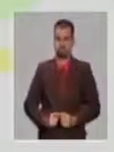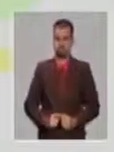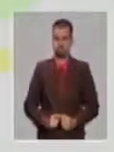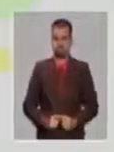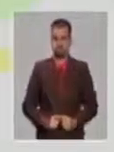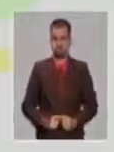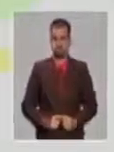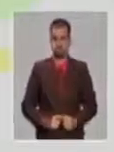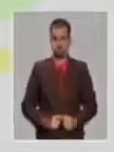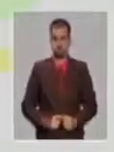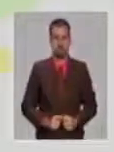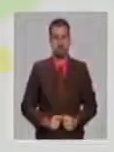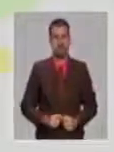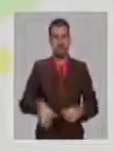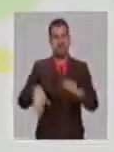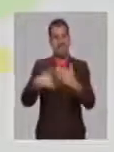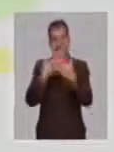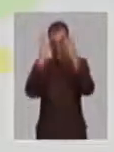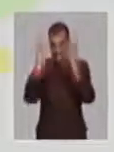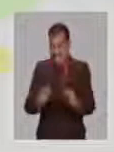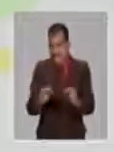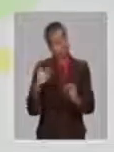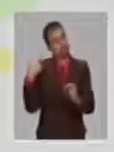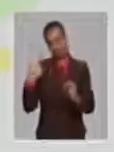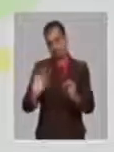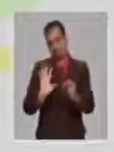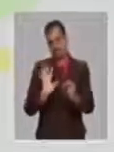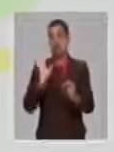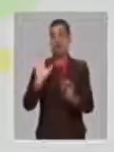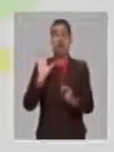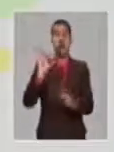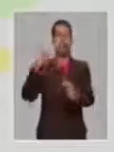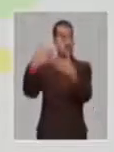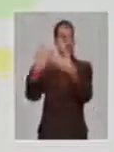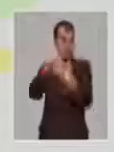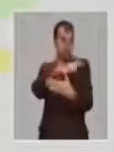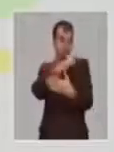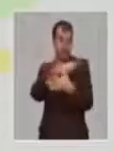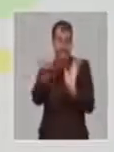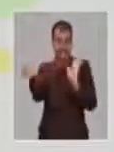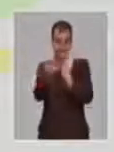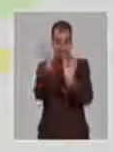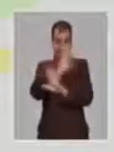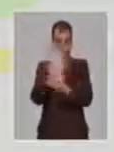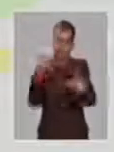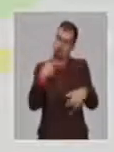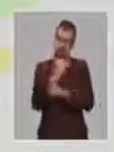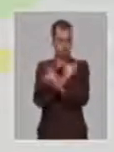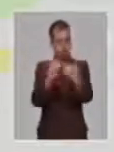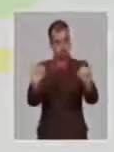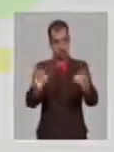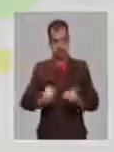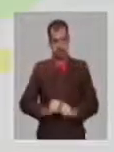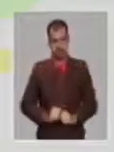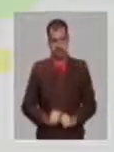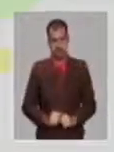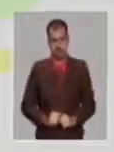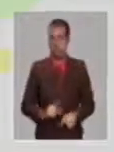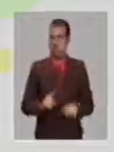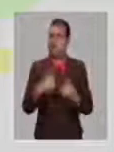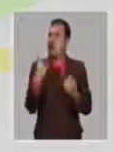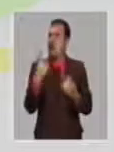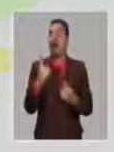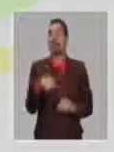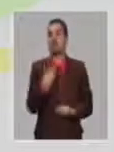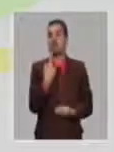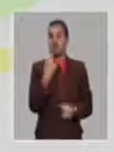el fase 3, digo cuando la Autoridad Reguladora Nacional lo autorice. ¿Qué sucede? Que nosotros estamos trabajando